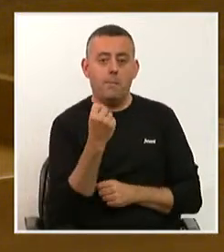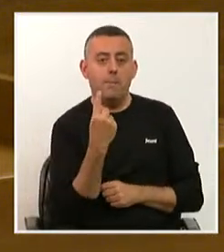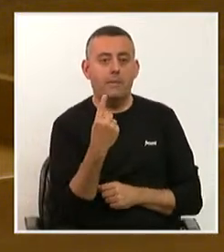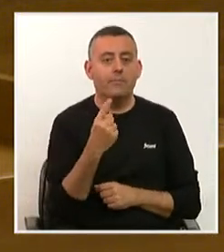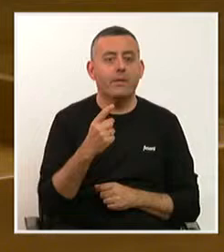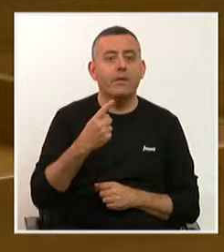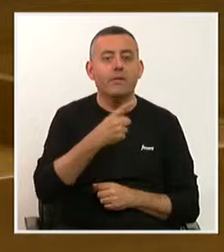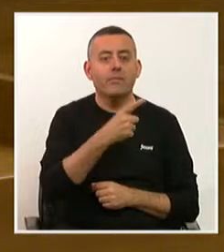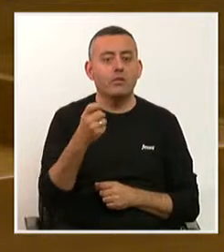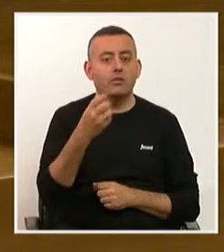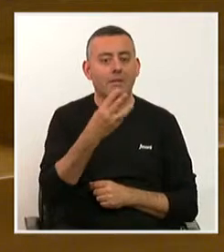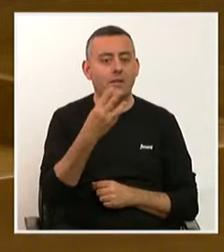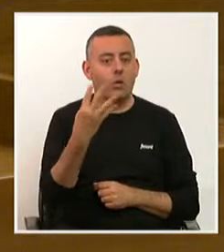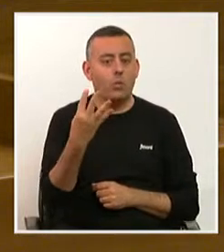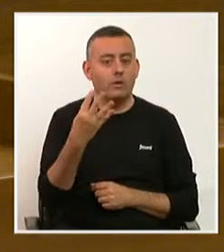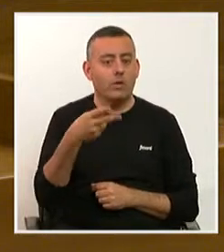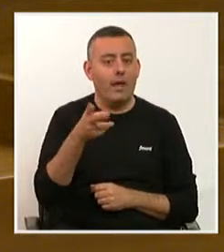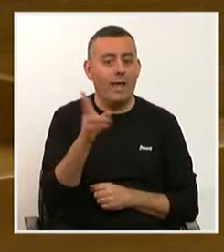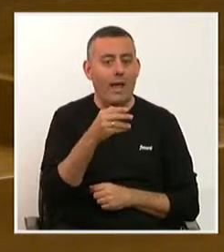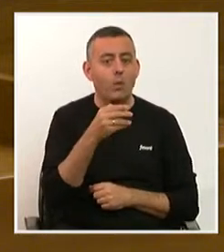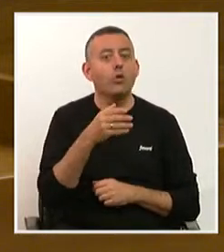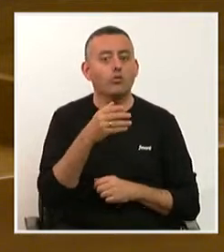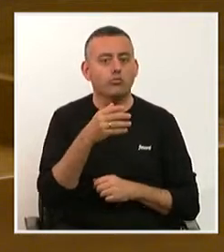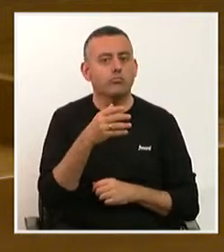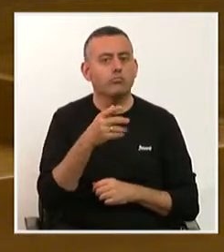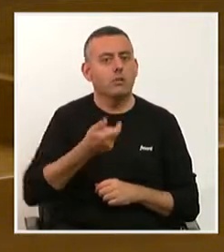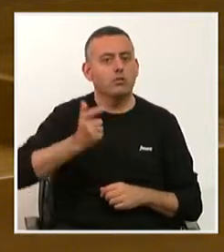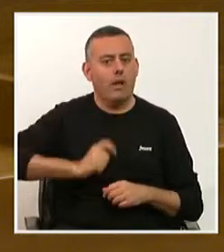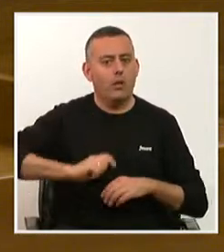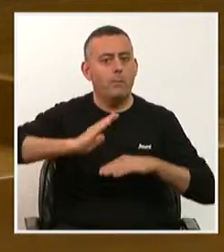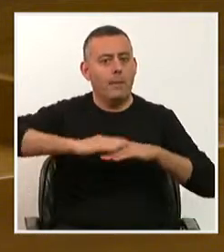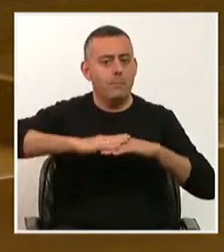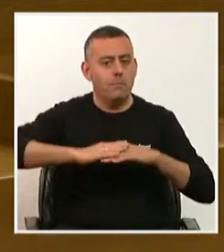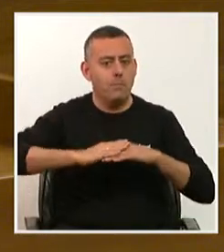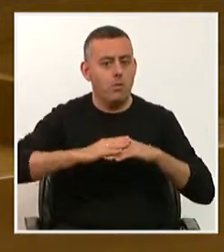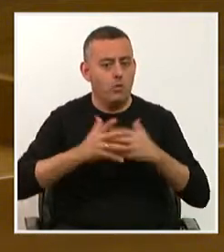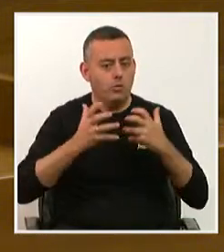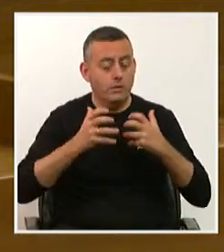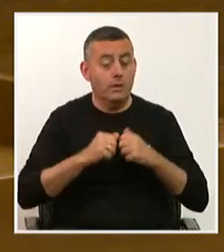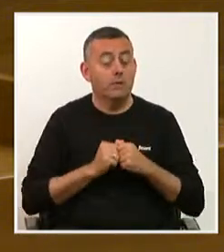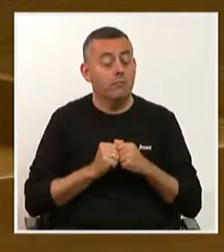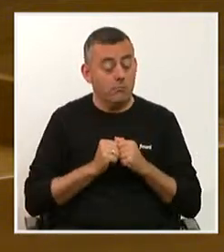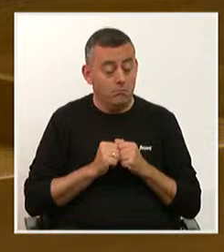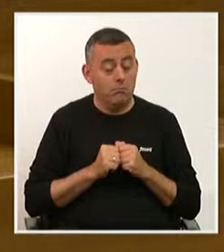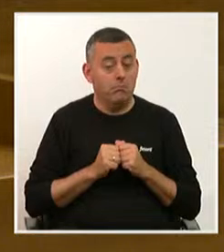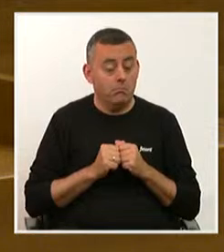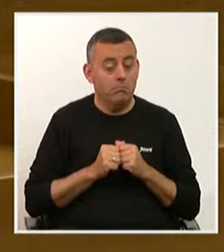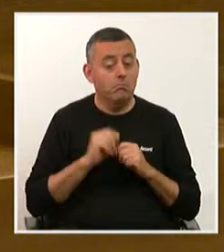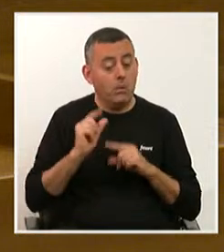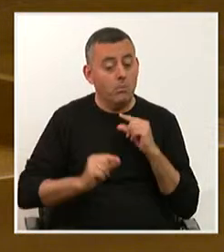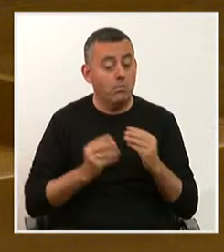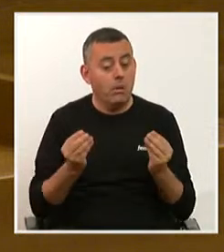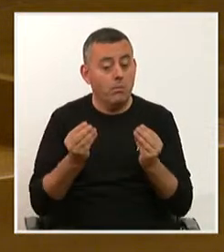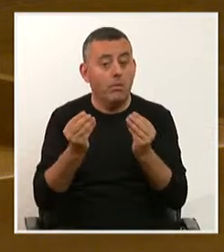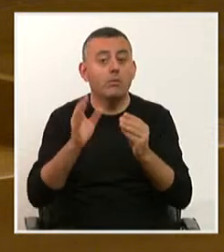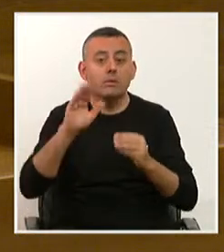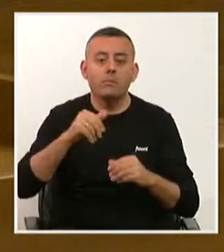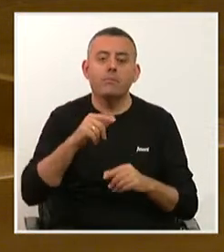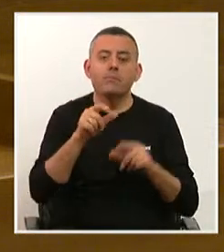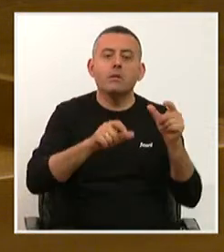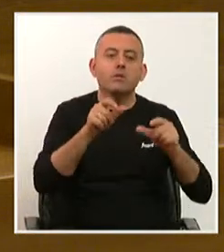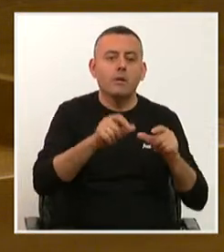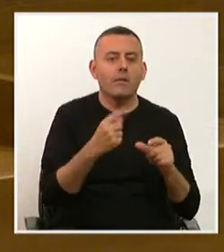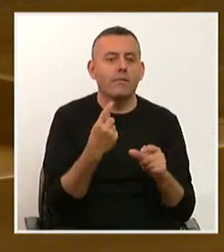A4 no Ob no es trasada que ciad y cianes penir un